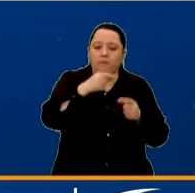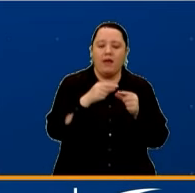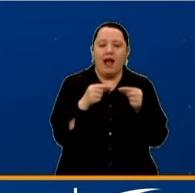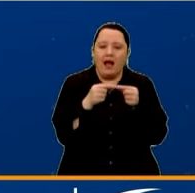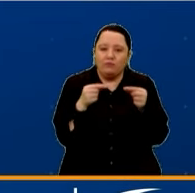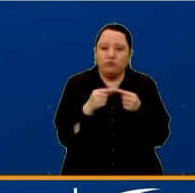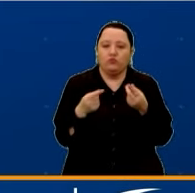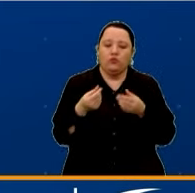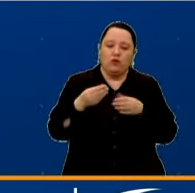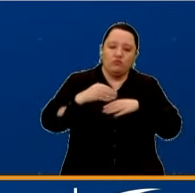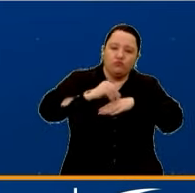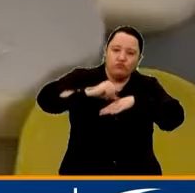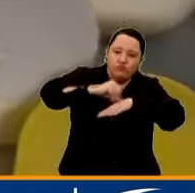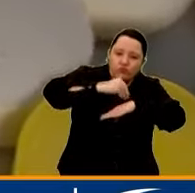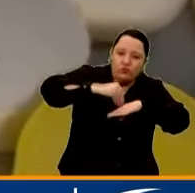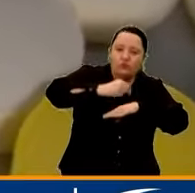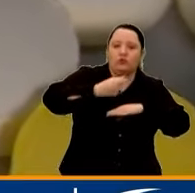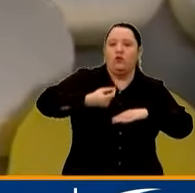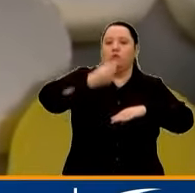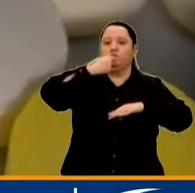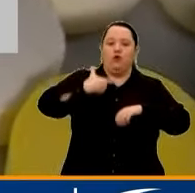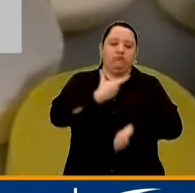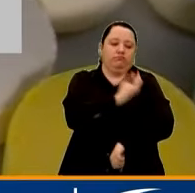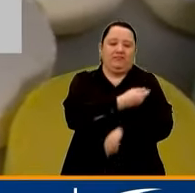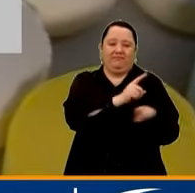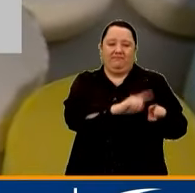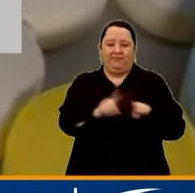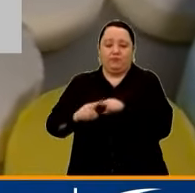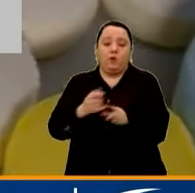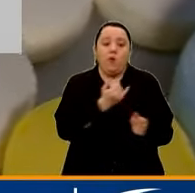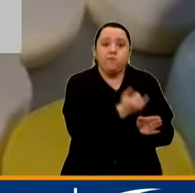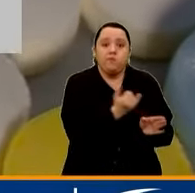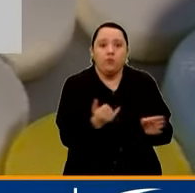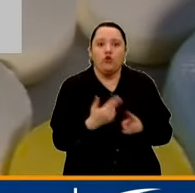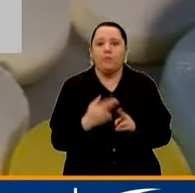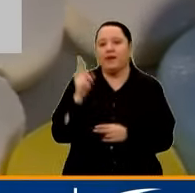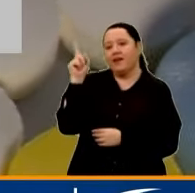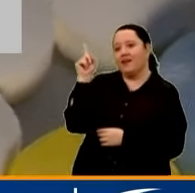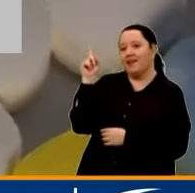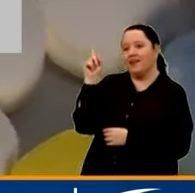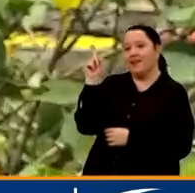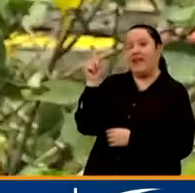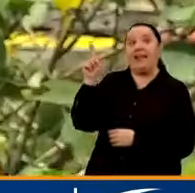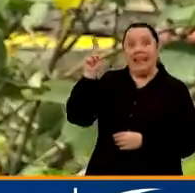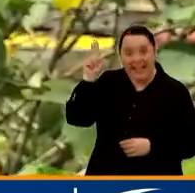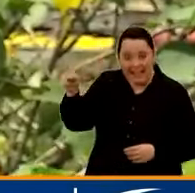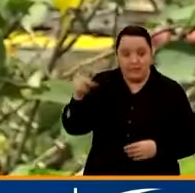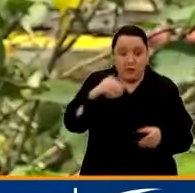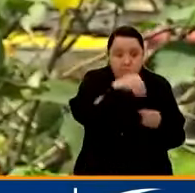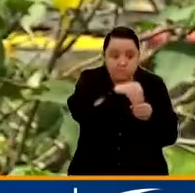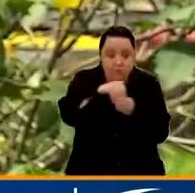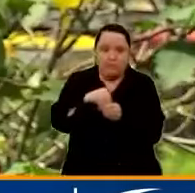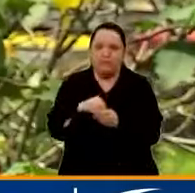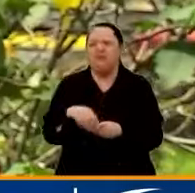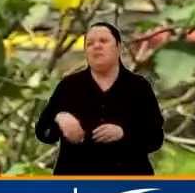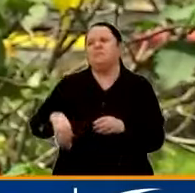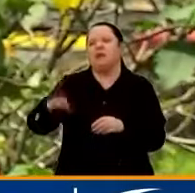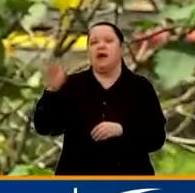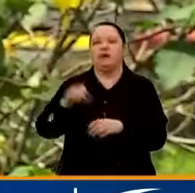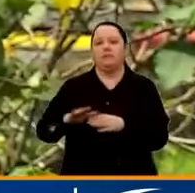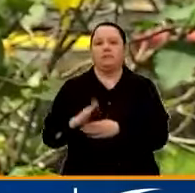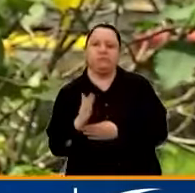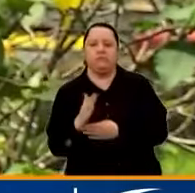cápsulas, soluciones, suspensiones orales o inyectables que contengan nimesulida. Se utiliza mucho para manejo de dolor o